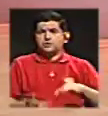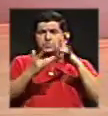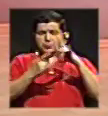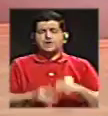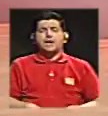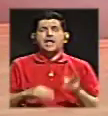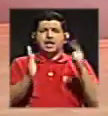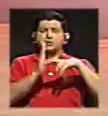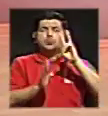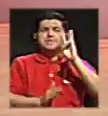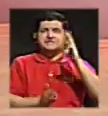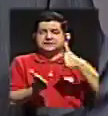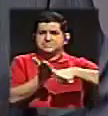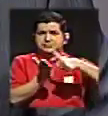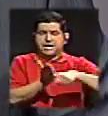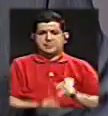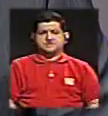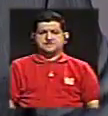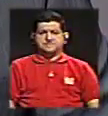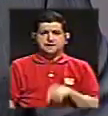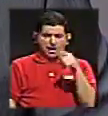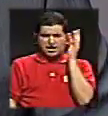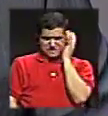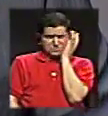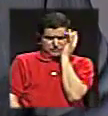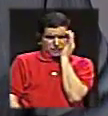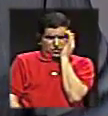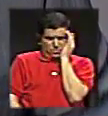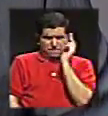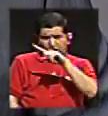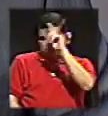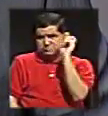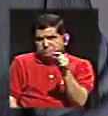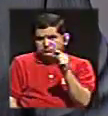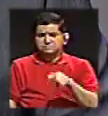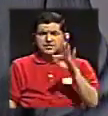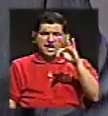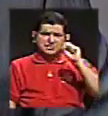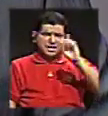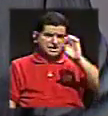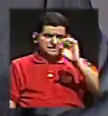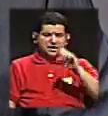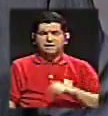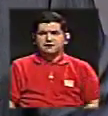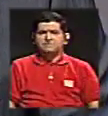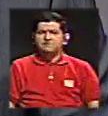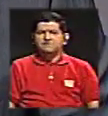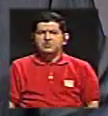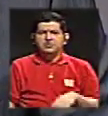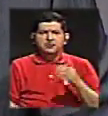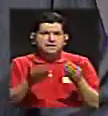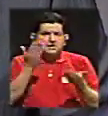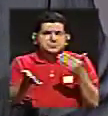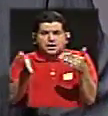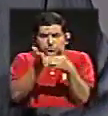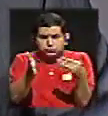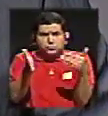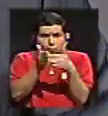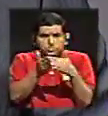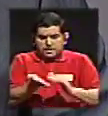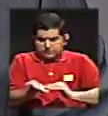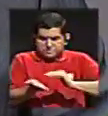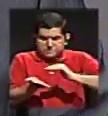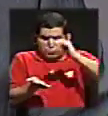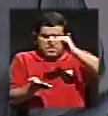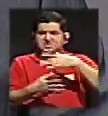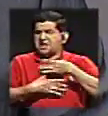elección del 2006 esto es una preocupación eh para el tribunal supremo de elecciones que vuelva a elevarse el